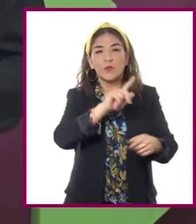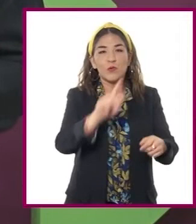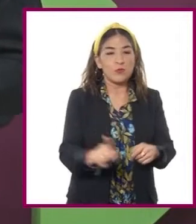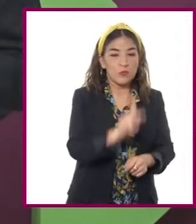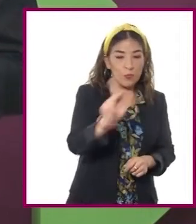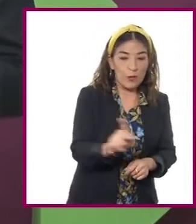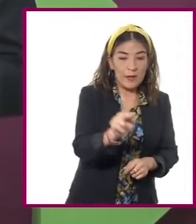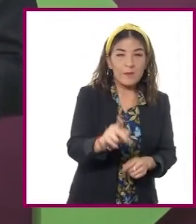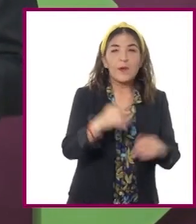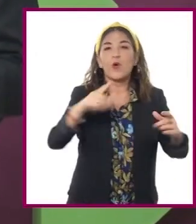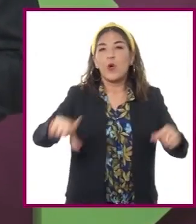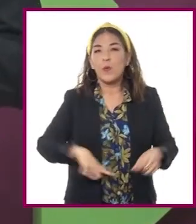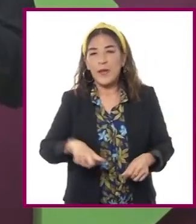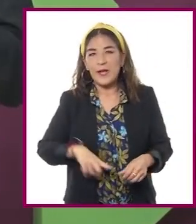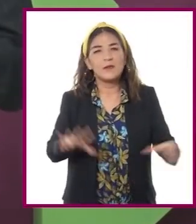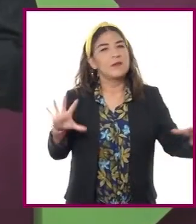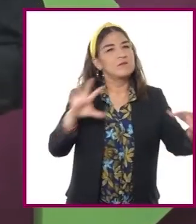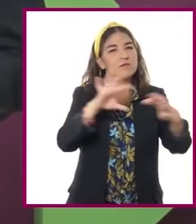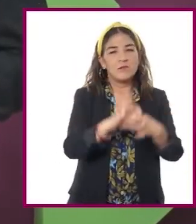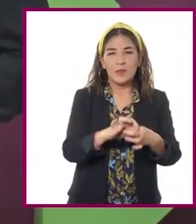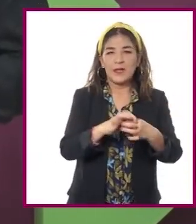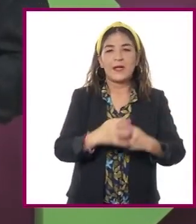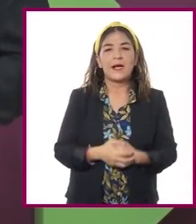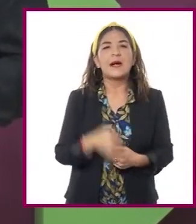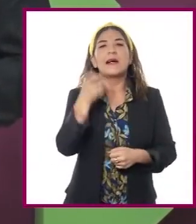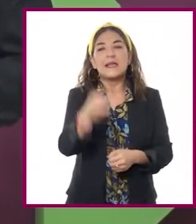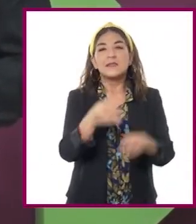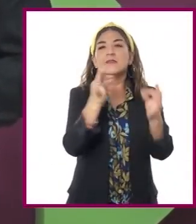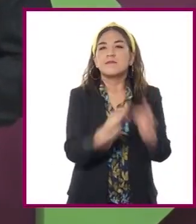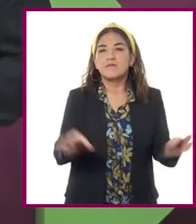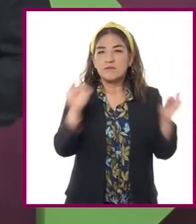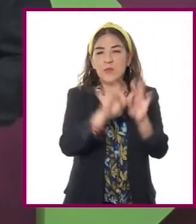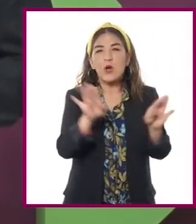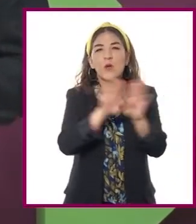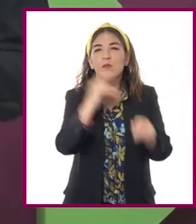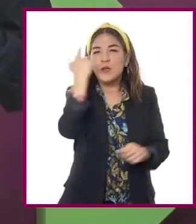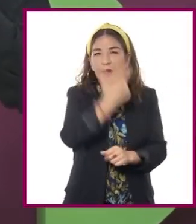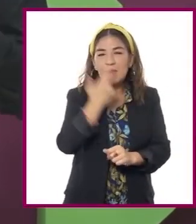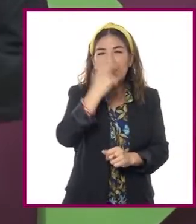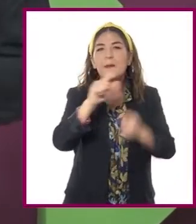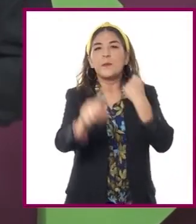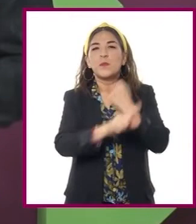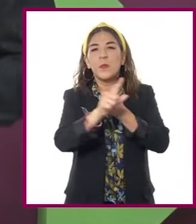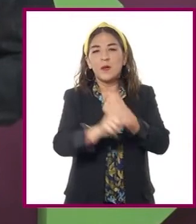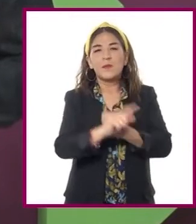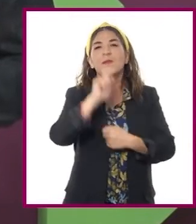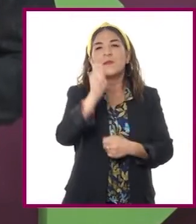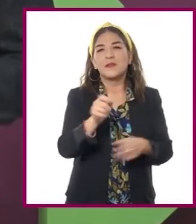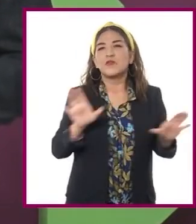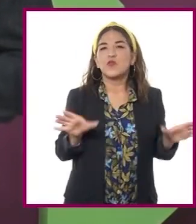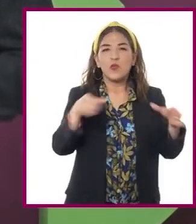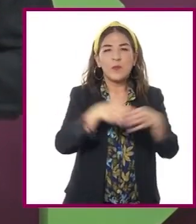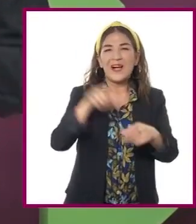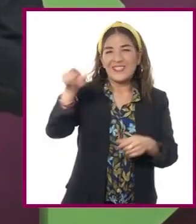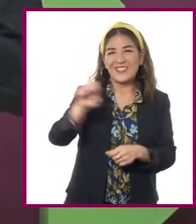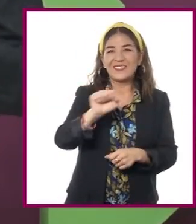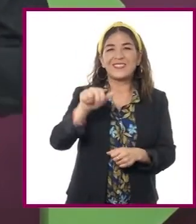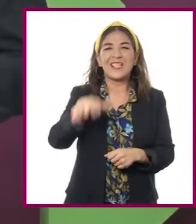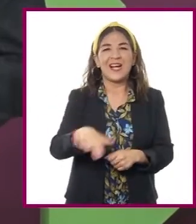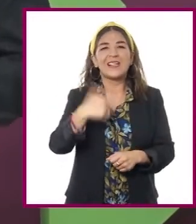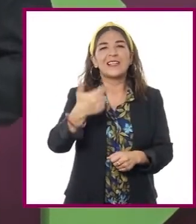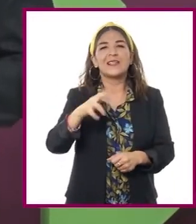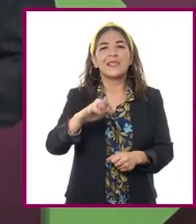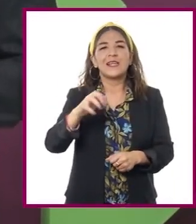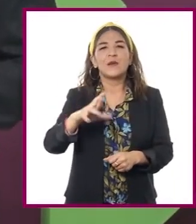pueblo y gobierno. De ahí la importancia de analizar situaciones como la de la comunidad de San Gregorio dentro